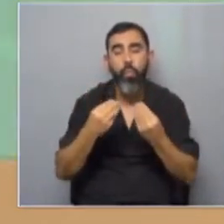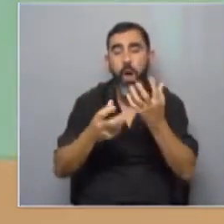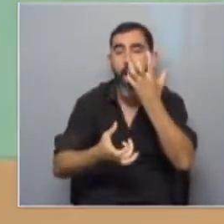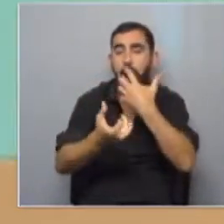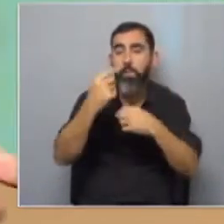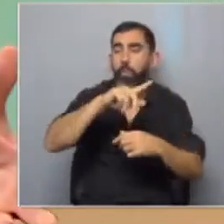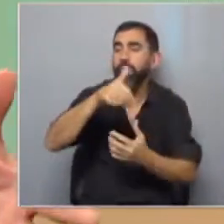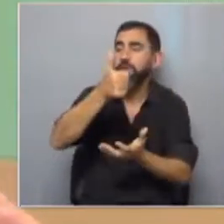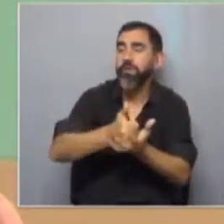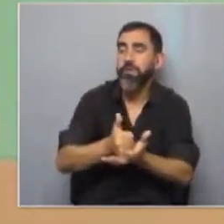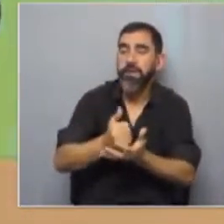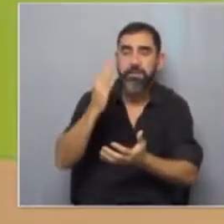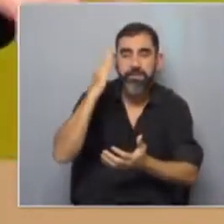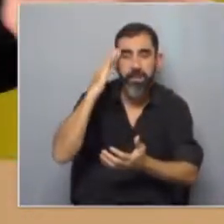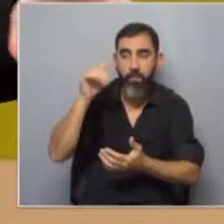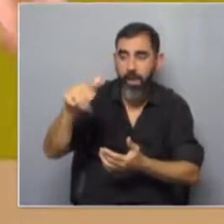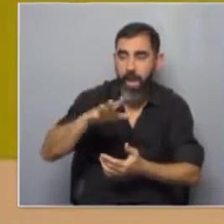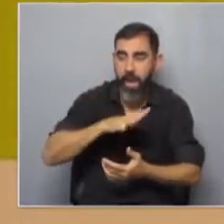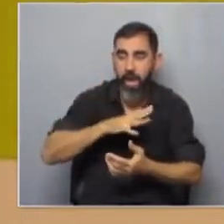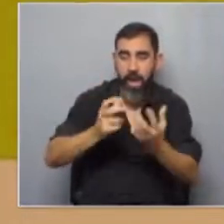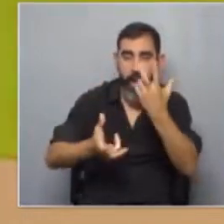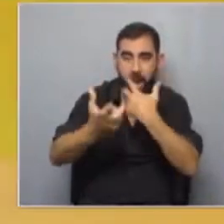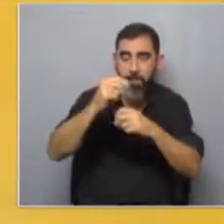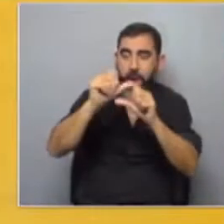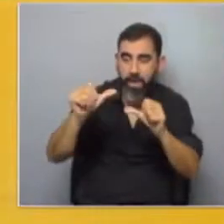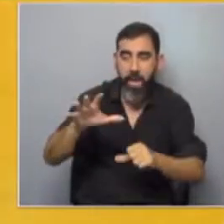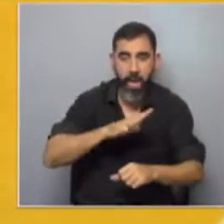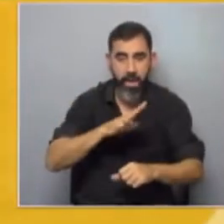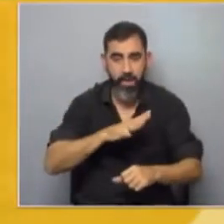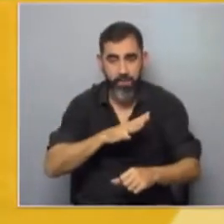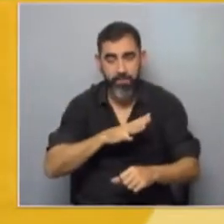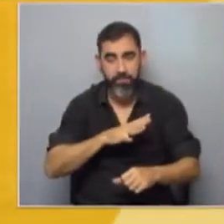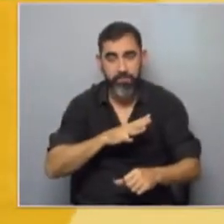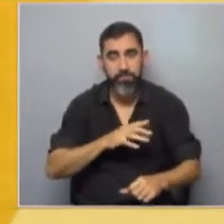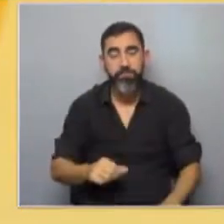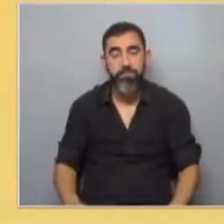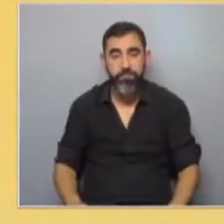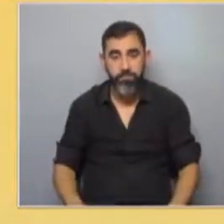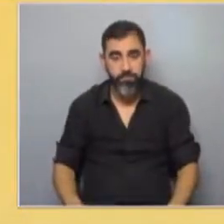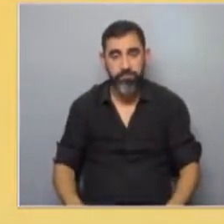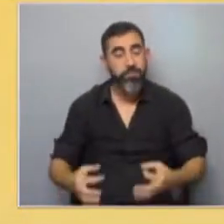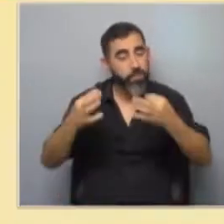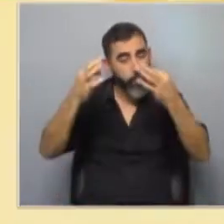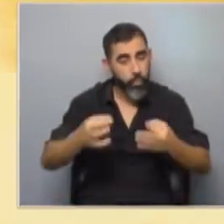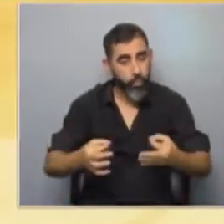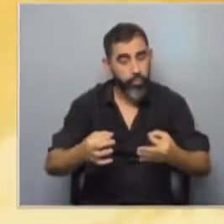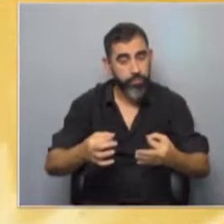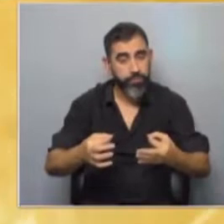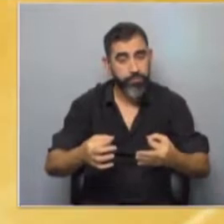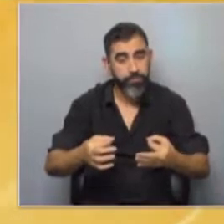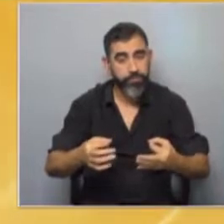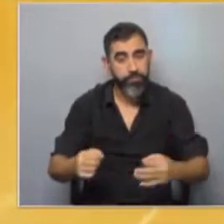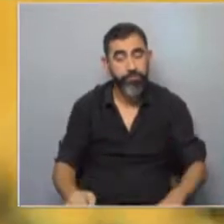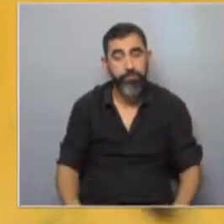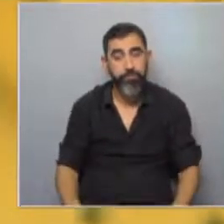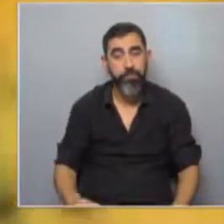ratito veíamos imágenes también de venados de campo y ahí sí hay un proyecto interesante de conservación, ¿no? Creo que estuvieron también interactuando con los investigadores que están con